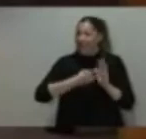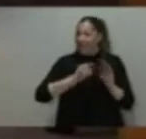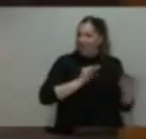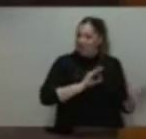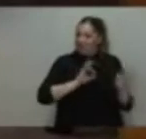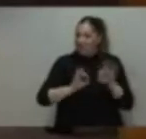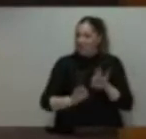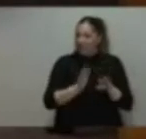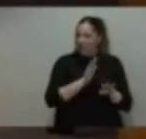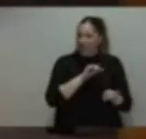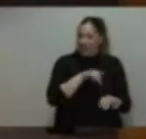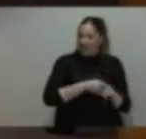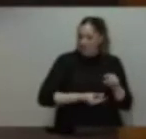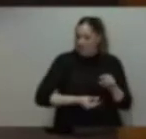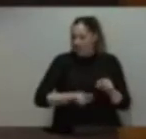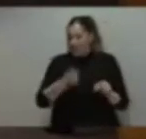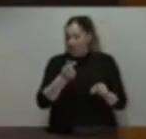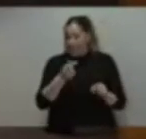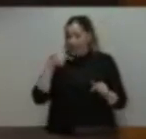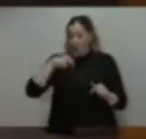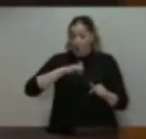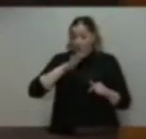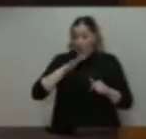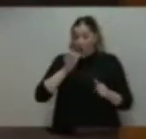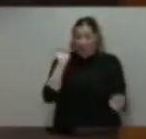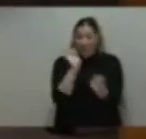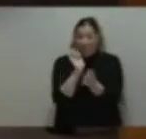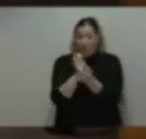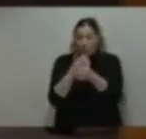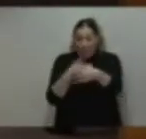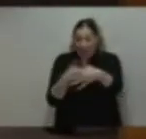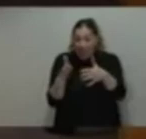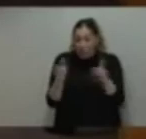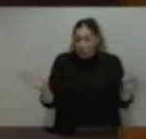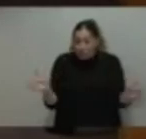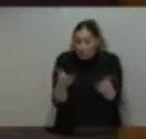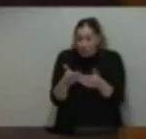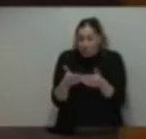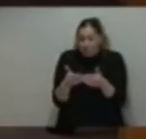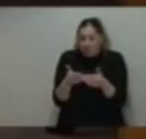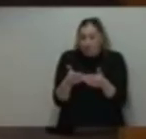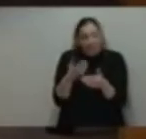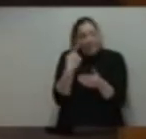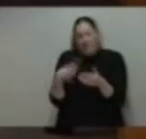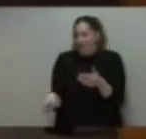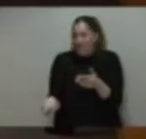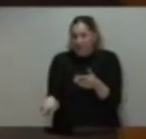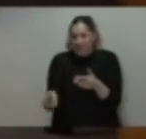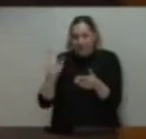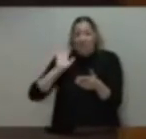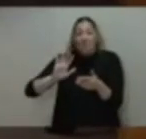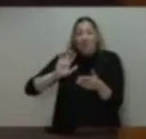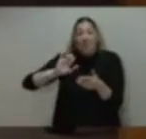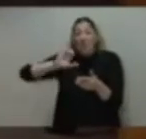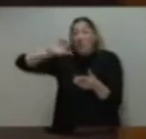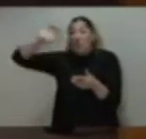donde estaba. Hoy día los campos de refugiados no se parecen a los campos de concentración que describía Primo Levi, pero tampoco es la Europa con la que Primo